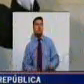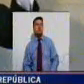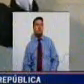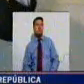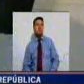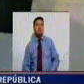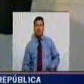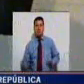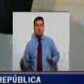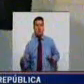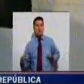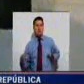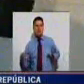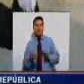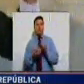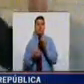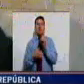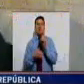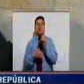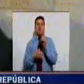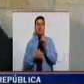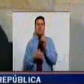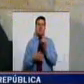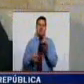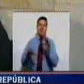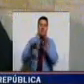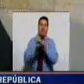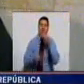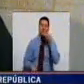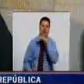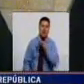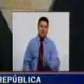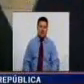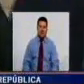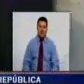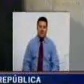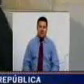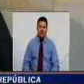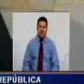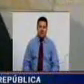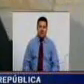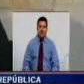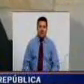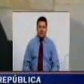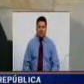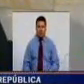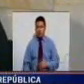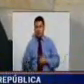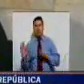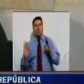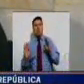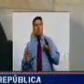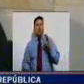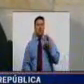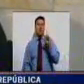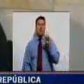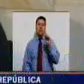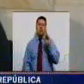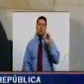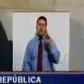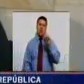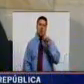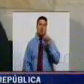uno, subasta de uno, ahí ya hay una idea fraudulenta. Hubo una colusión entre esas dos transnacionales, Colbún